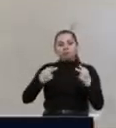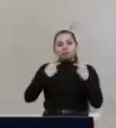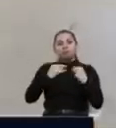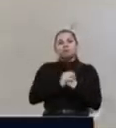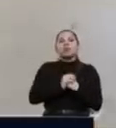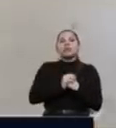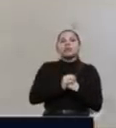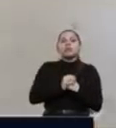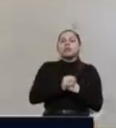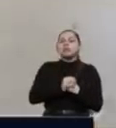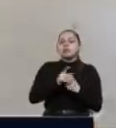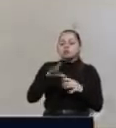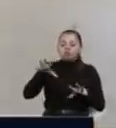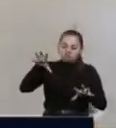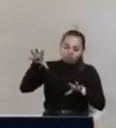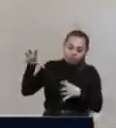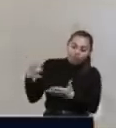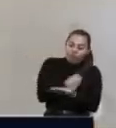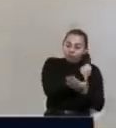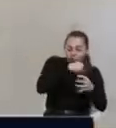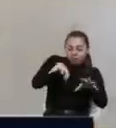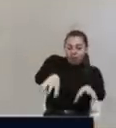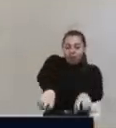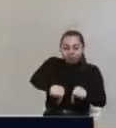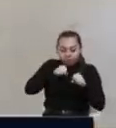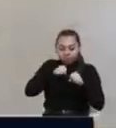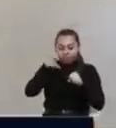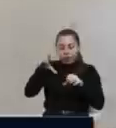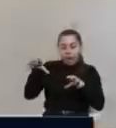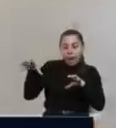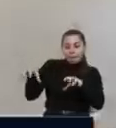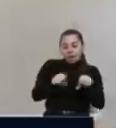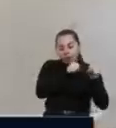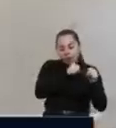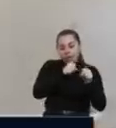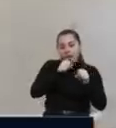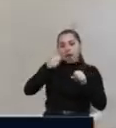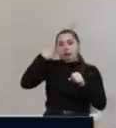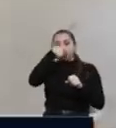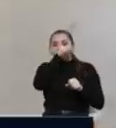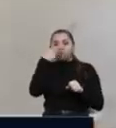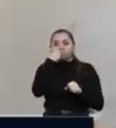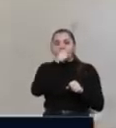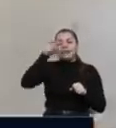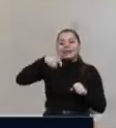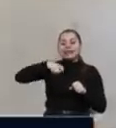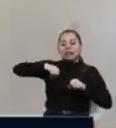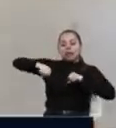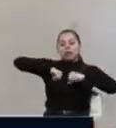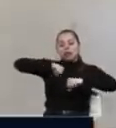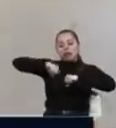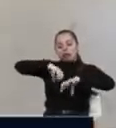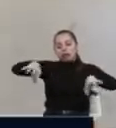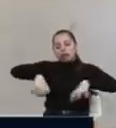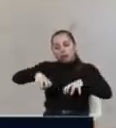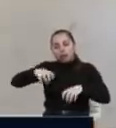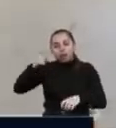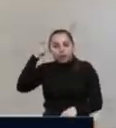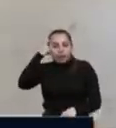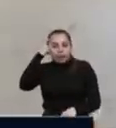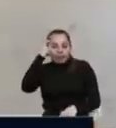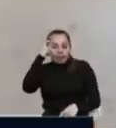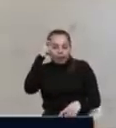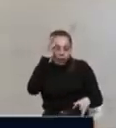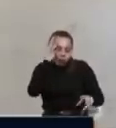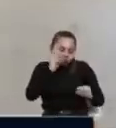que para un decomiso de cocaína se requieren labores de inteligencia.